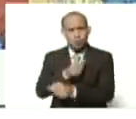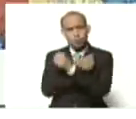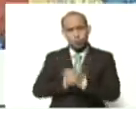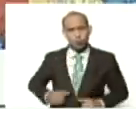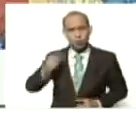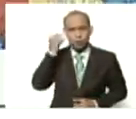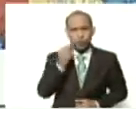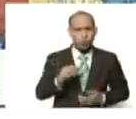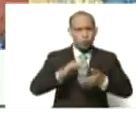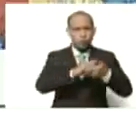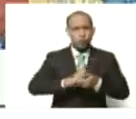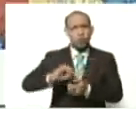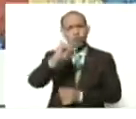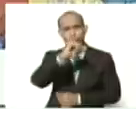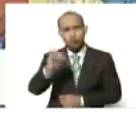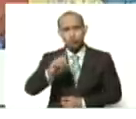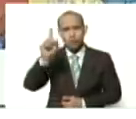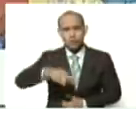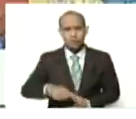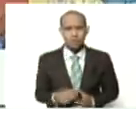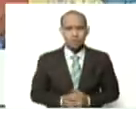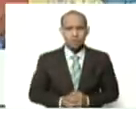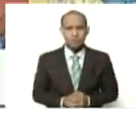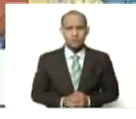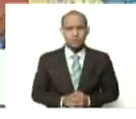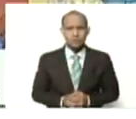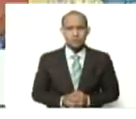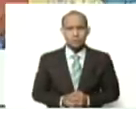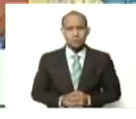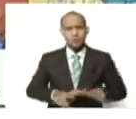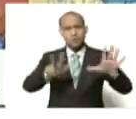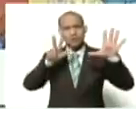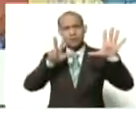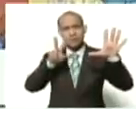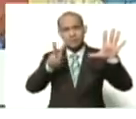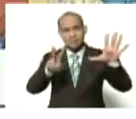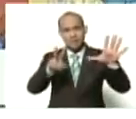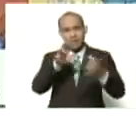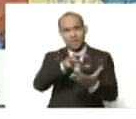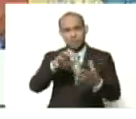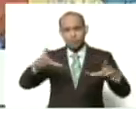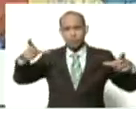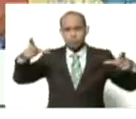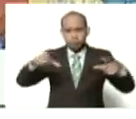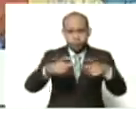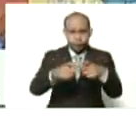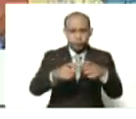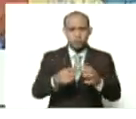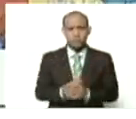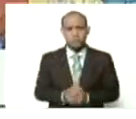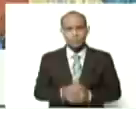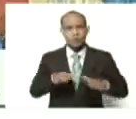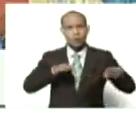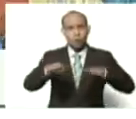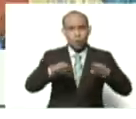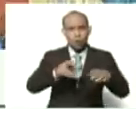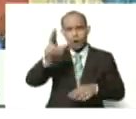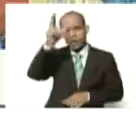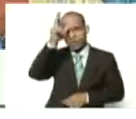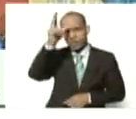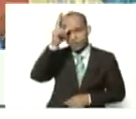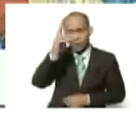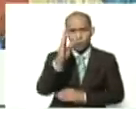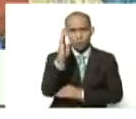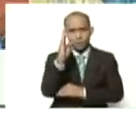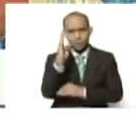Sucre, Trujillo y Zulia. Y 7 entidades tuvieron descenso de casos: Cojedes, Falcón,